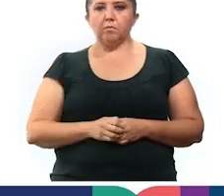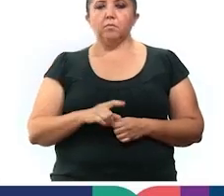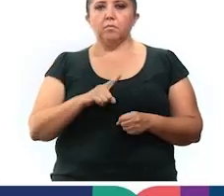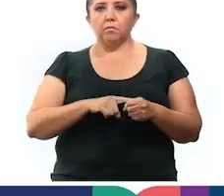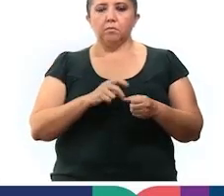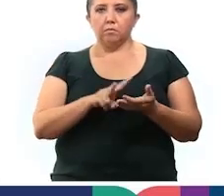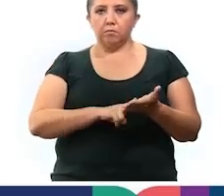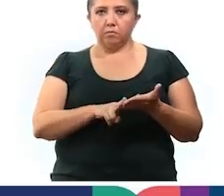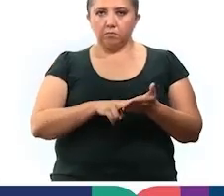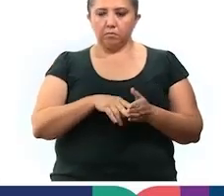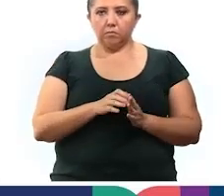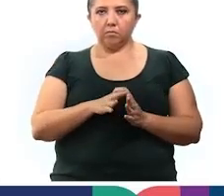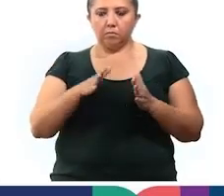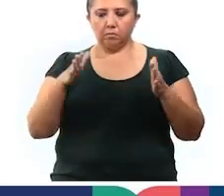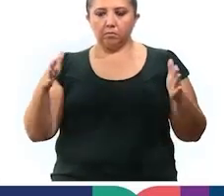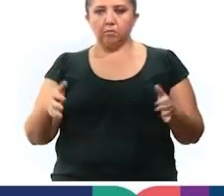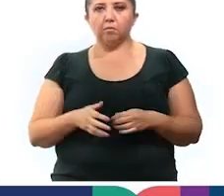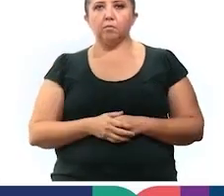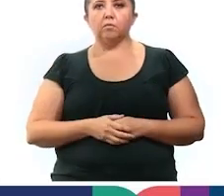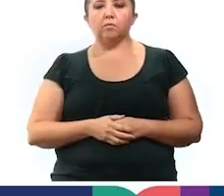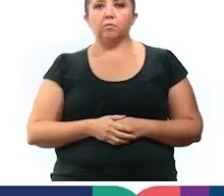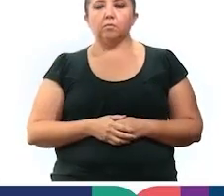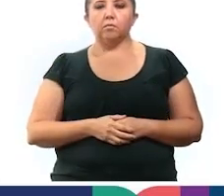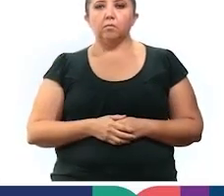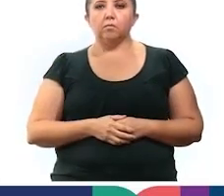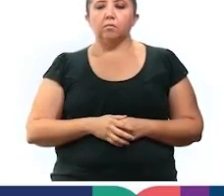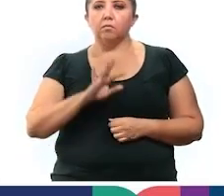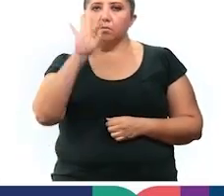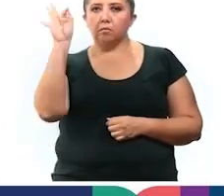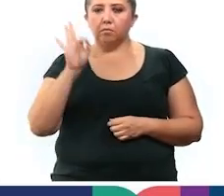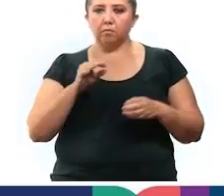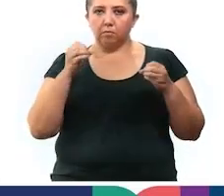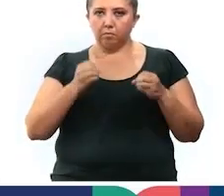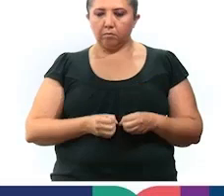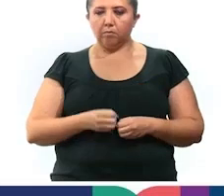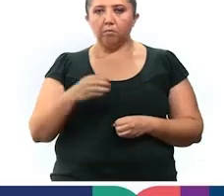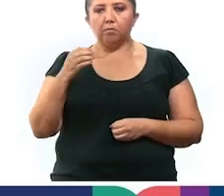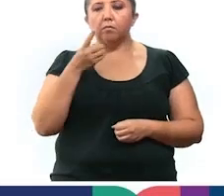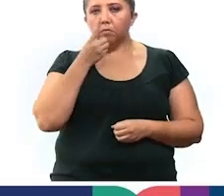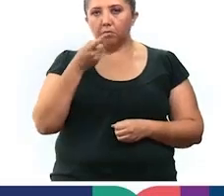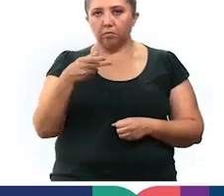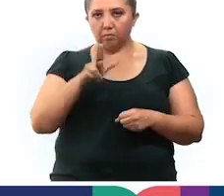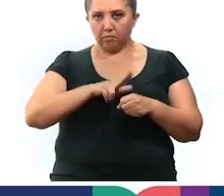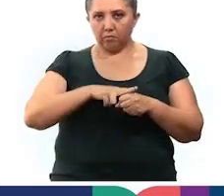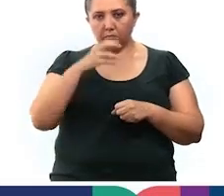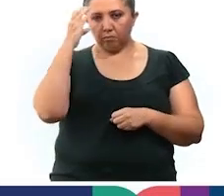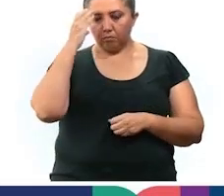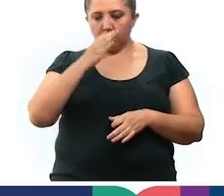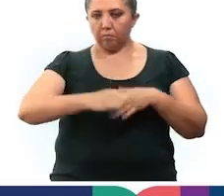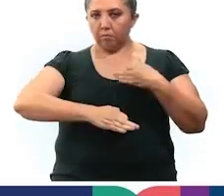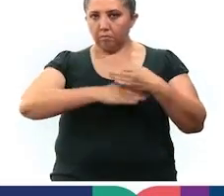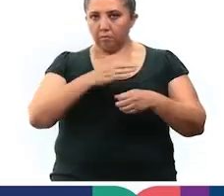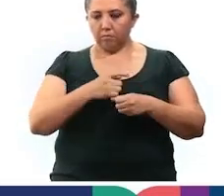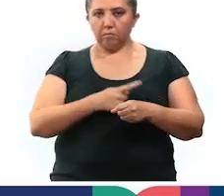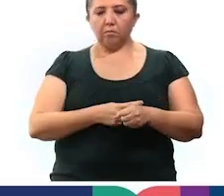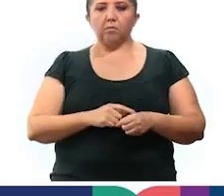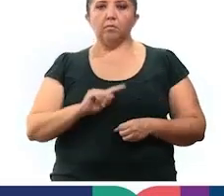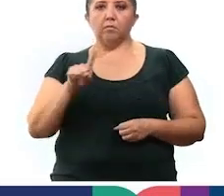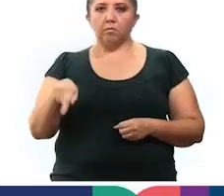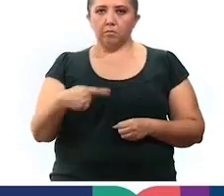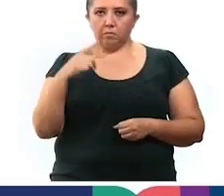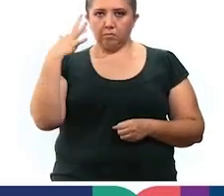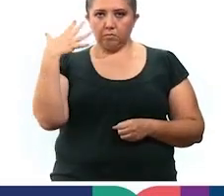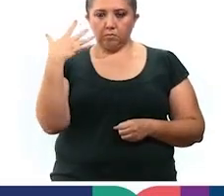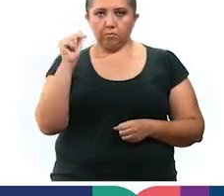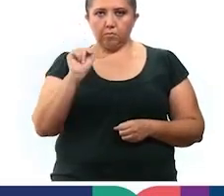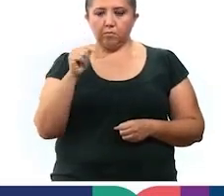Está en color verde y en ascenso. El porcentaje de ocupación de camas de hospitalización total COVID y no COVID es